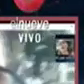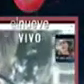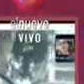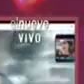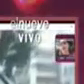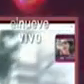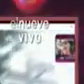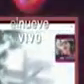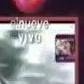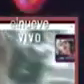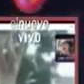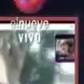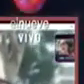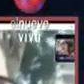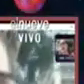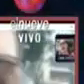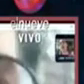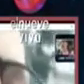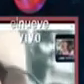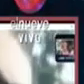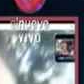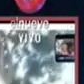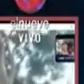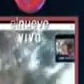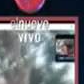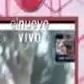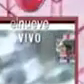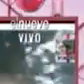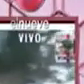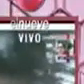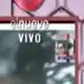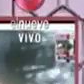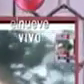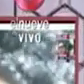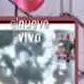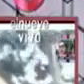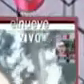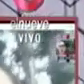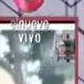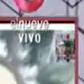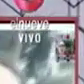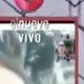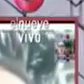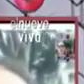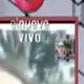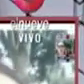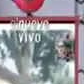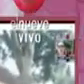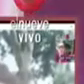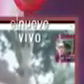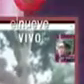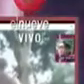que me dieran los datos de los respiradores. Ellos no pueden pasar los datos de